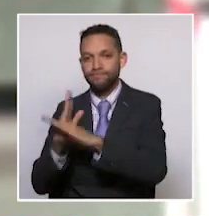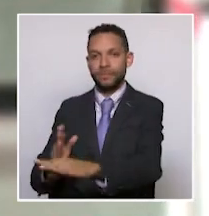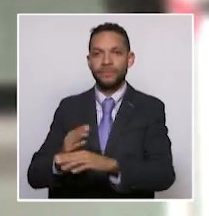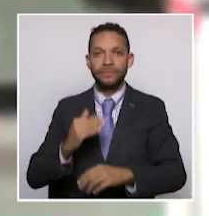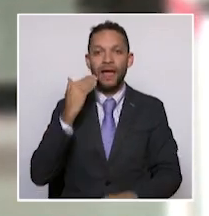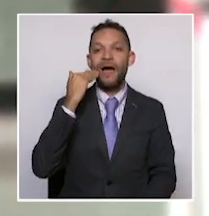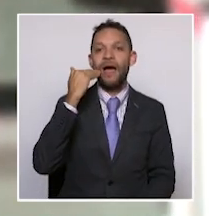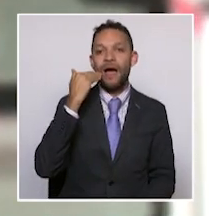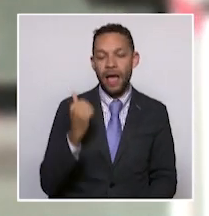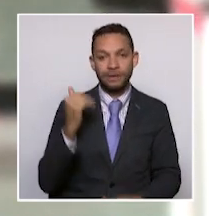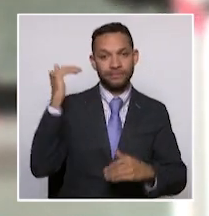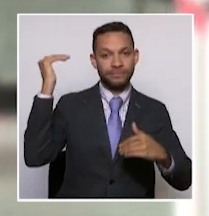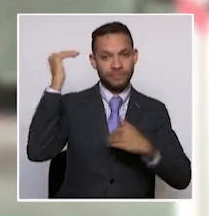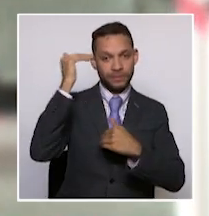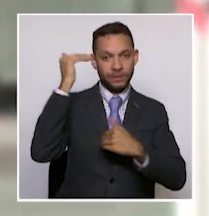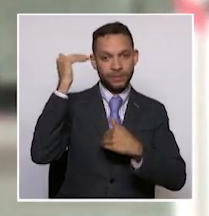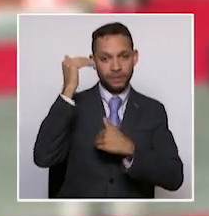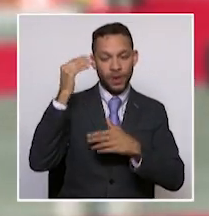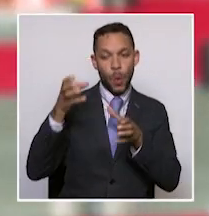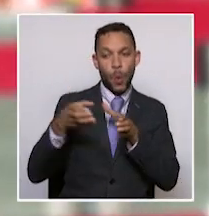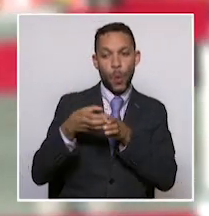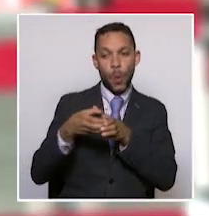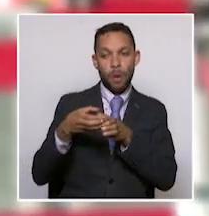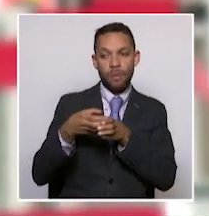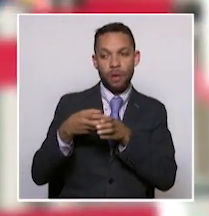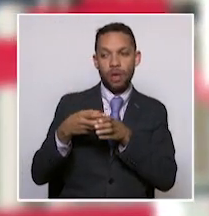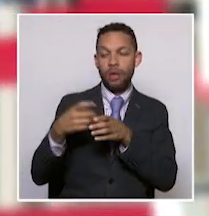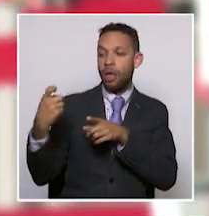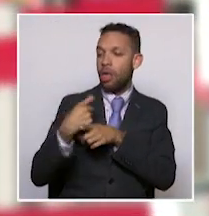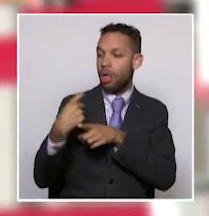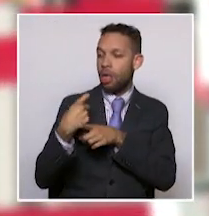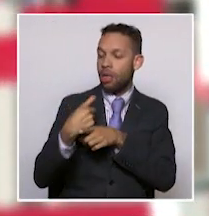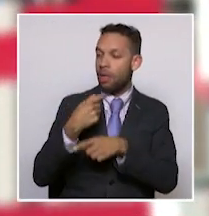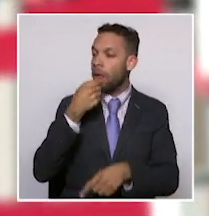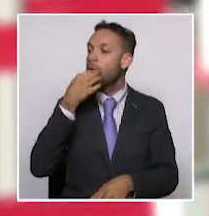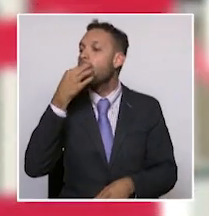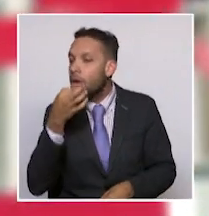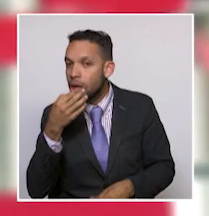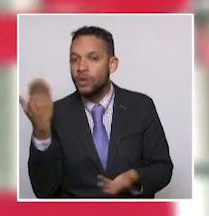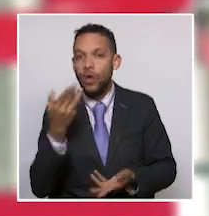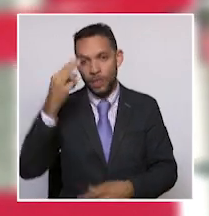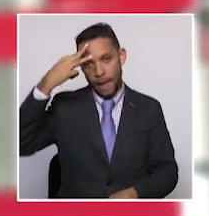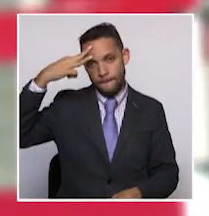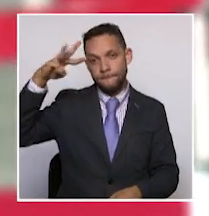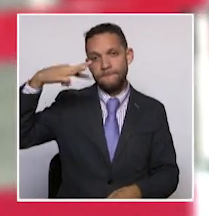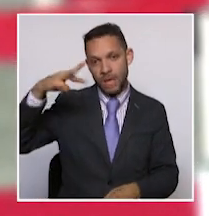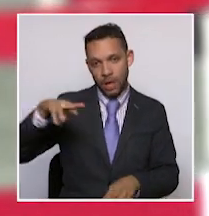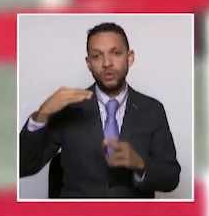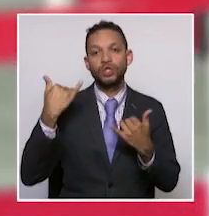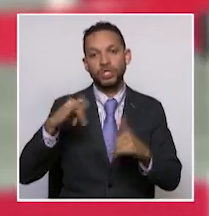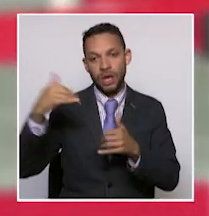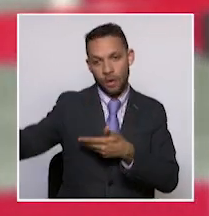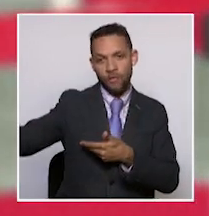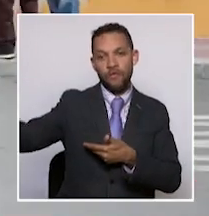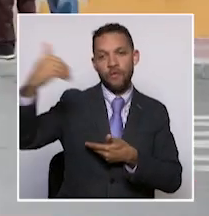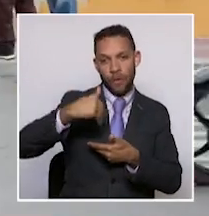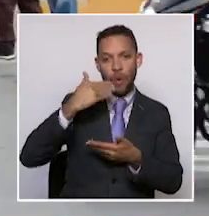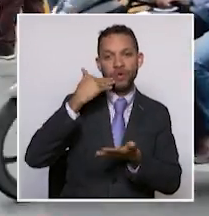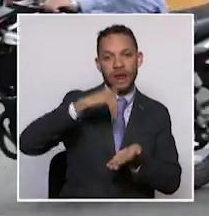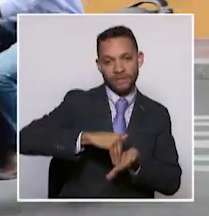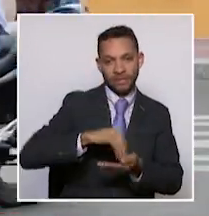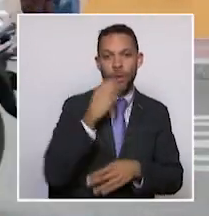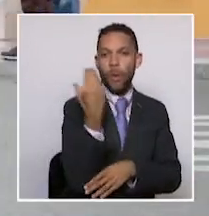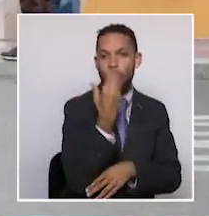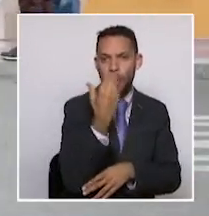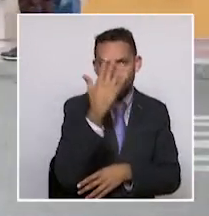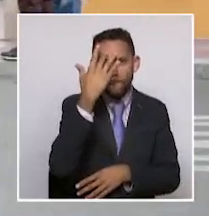mujer oriunda de Anserma cayó en una red criminal de trata de personas en México y ya está siendo trasladada de nuevo a Colombia. Pero,